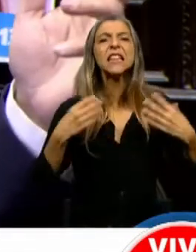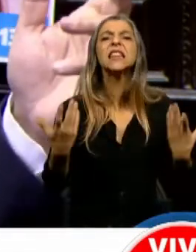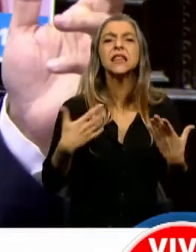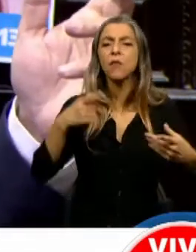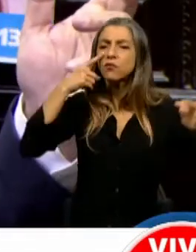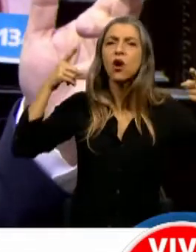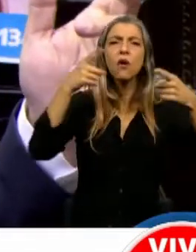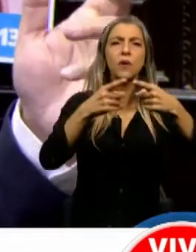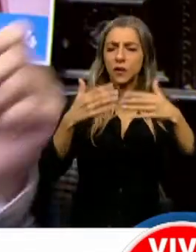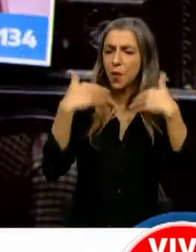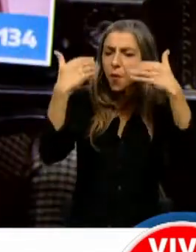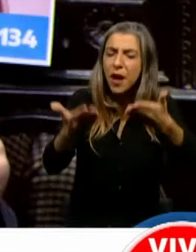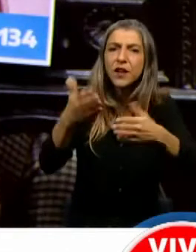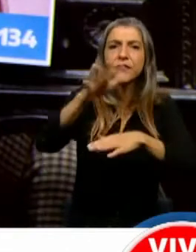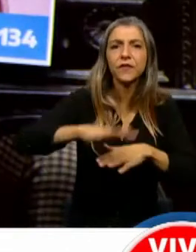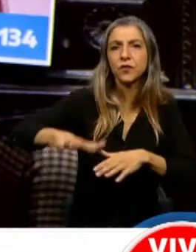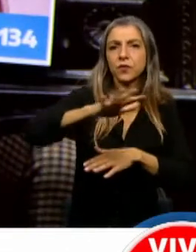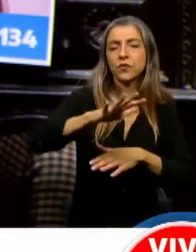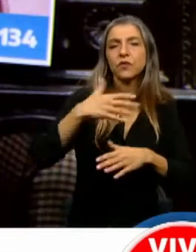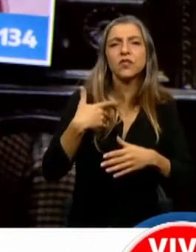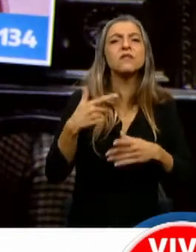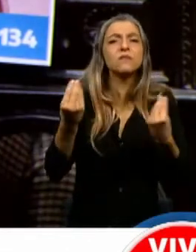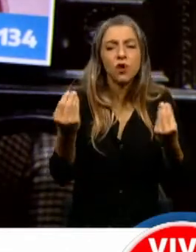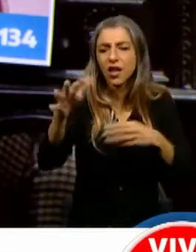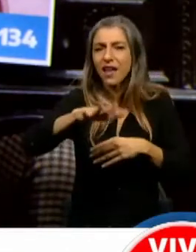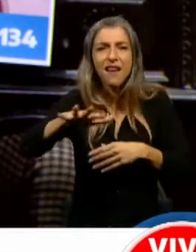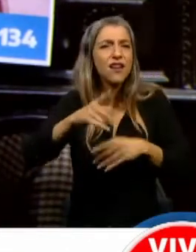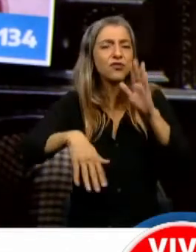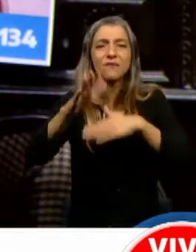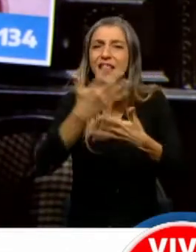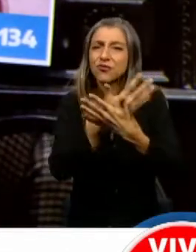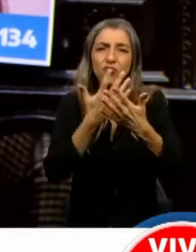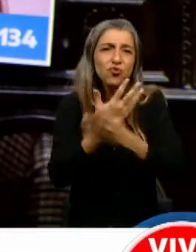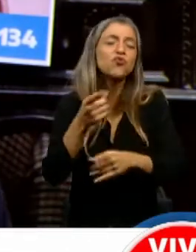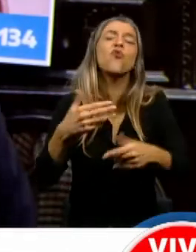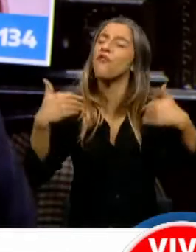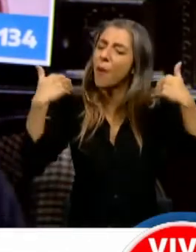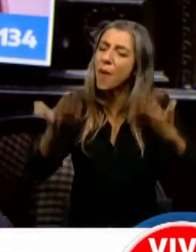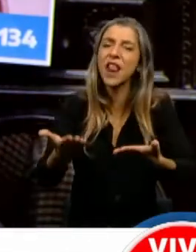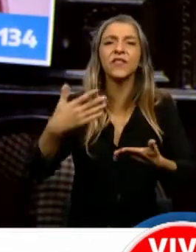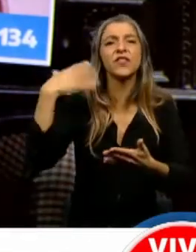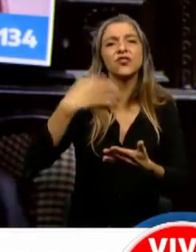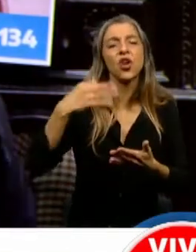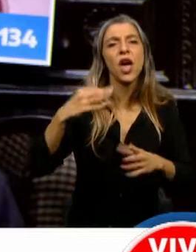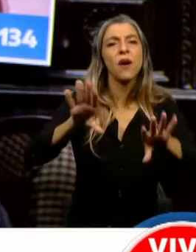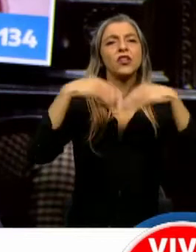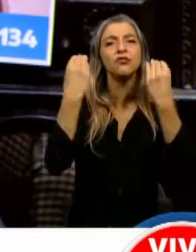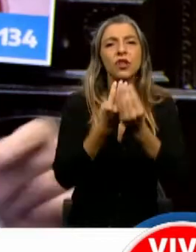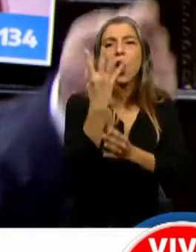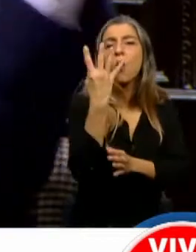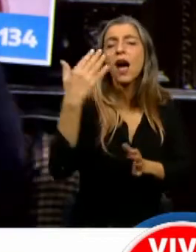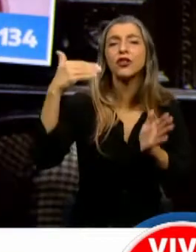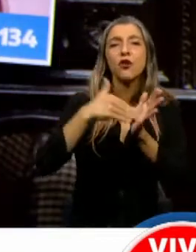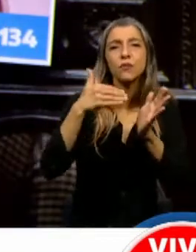a aquellos sectores más postergados de la sociedad. Así que, finalmente, 4 millones de